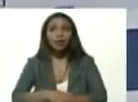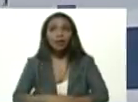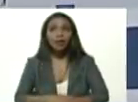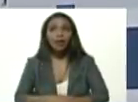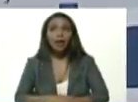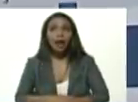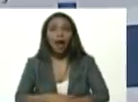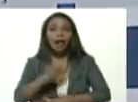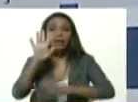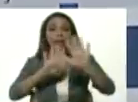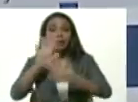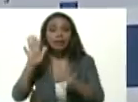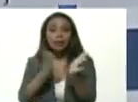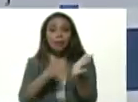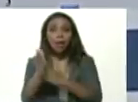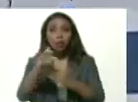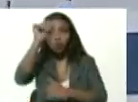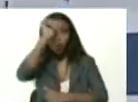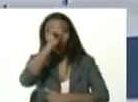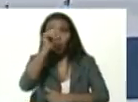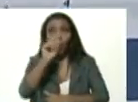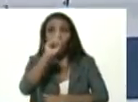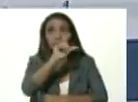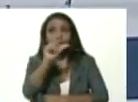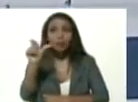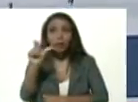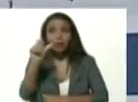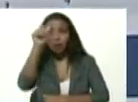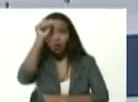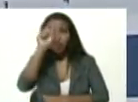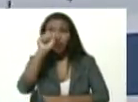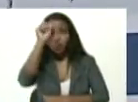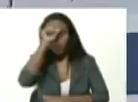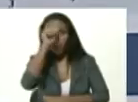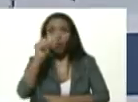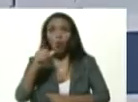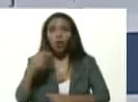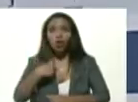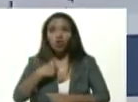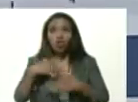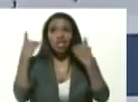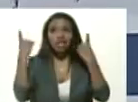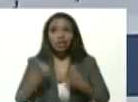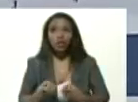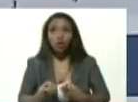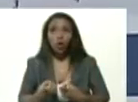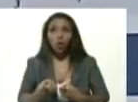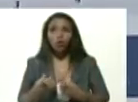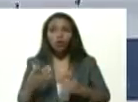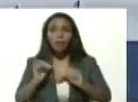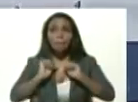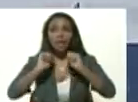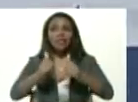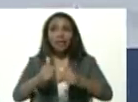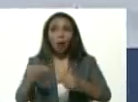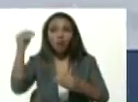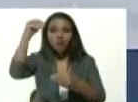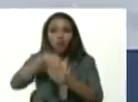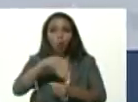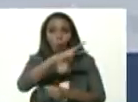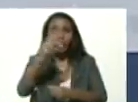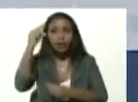El 15 de marzo, domingo, hace una semana, domingo 15 de marzo, cuando tomé esta decisión de arrancar la cuarentena